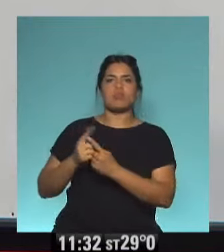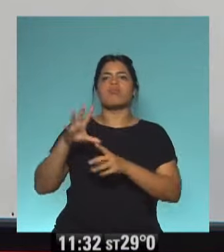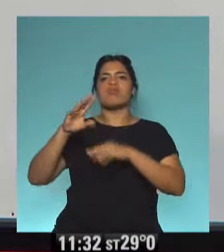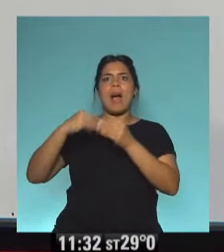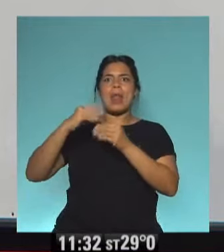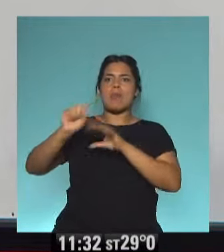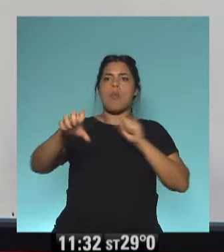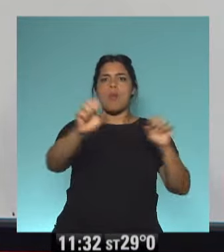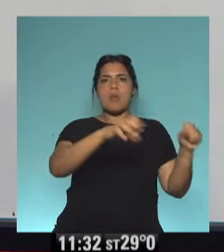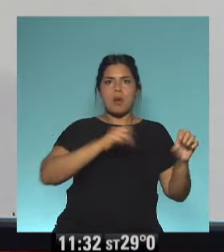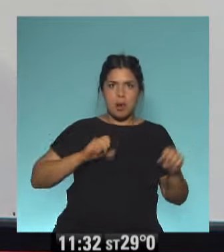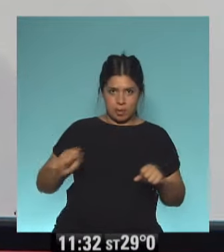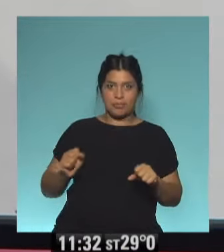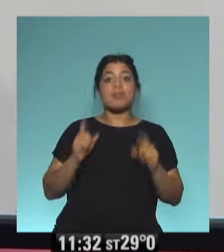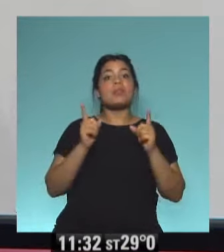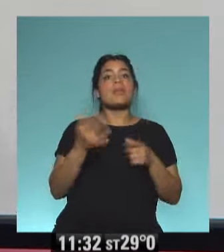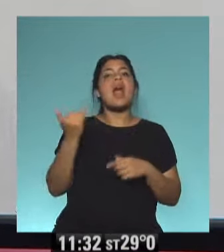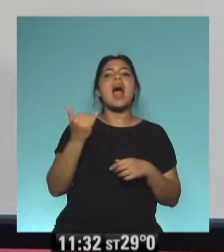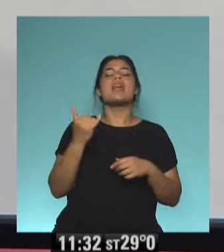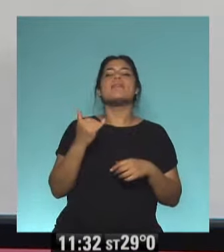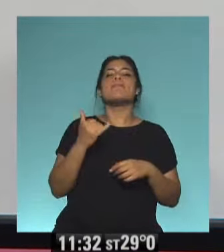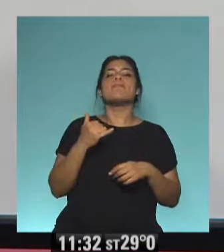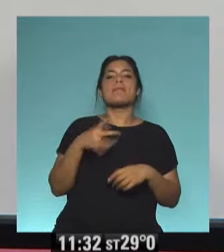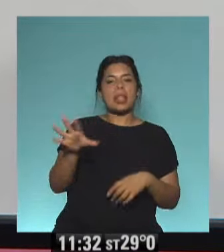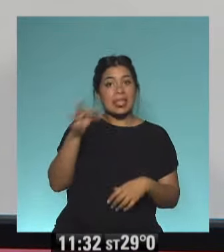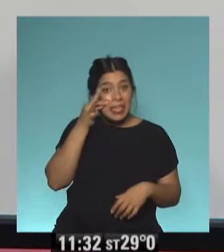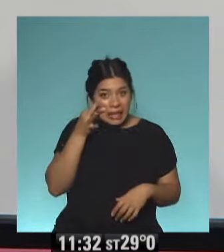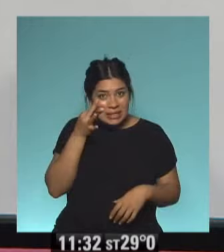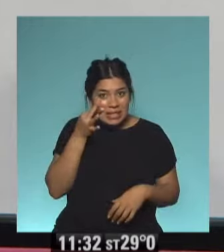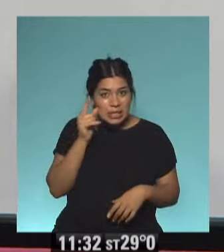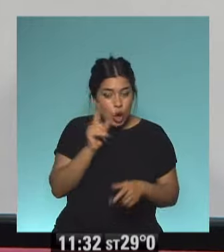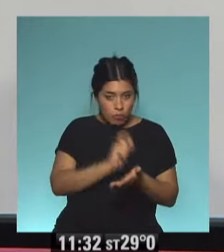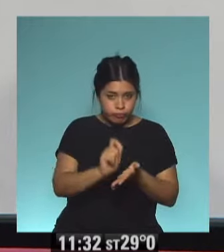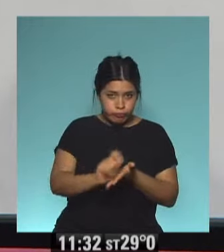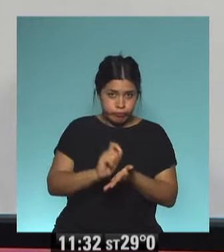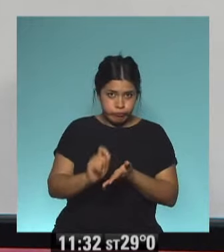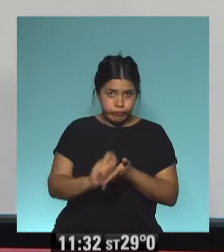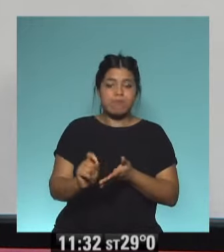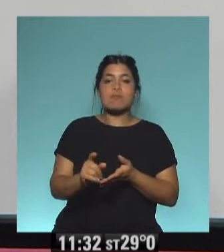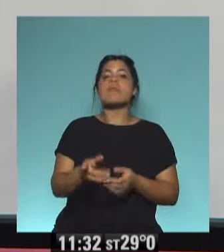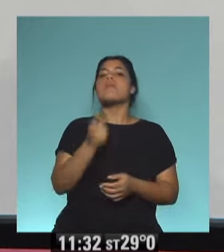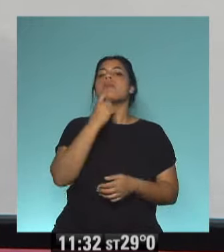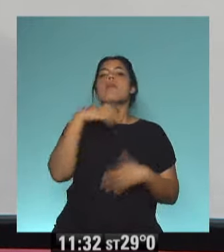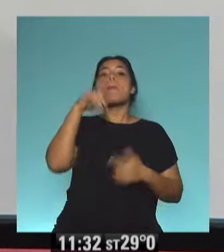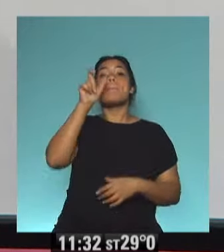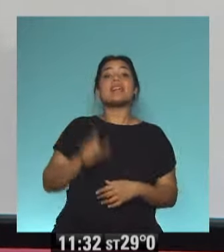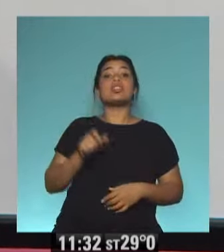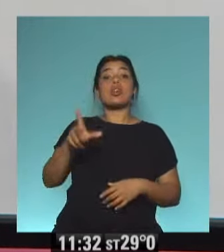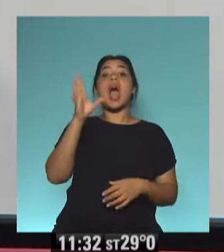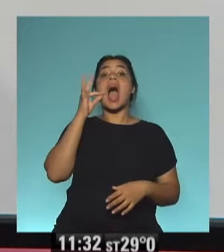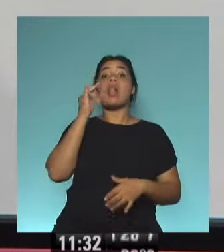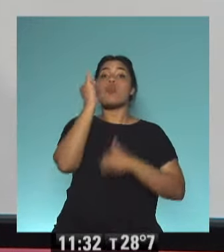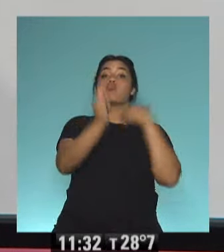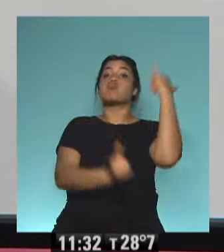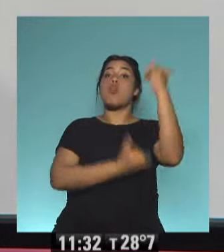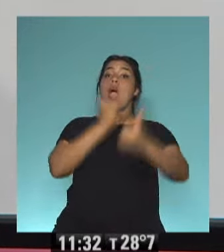un testimonio. Así que es, entonces quiere decir que fue algo que una persona relató sobre cómo era la